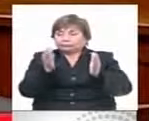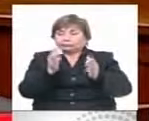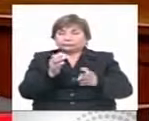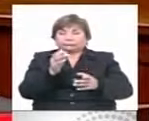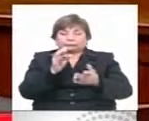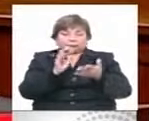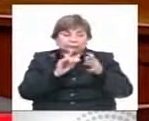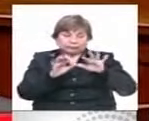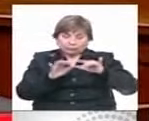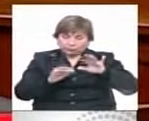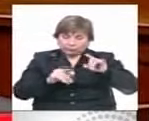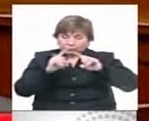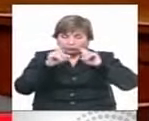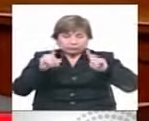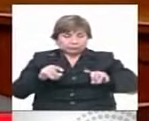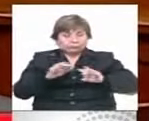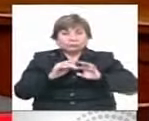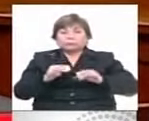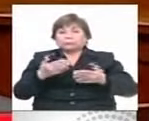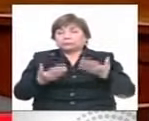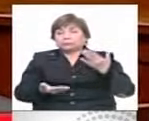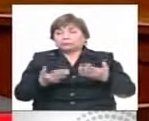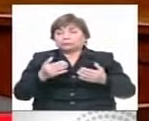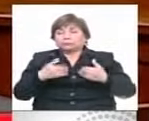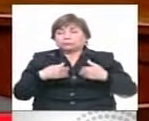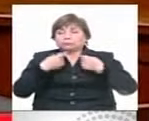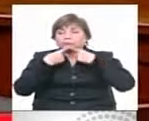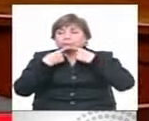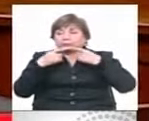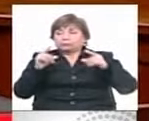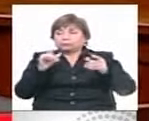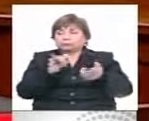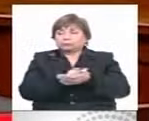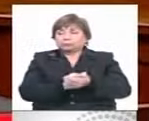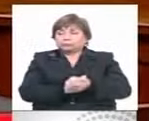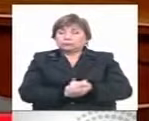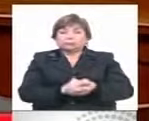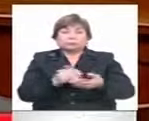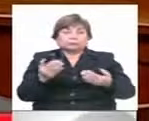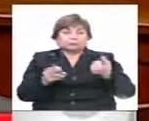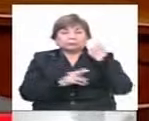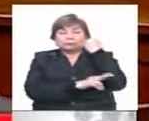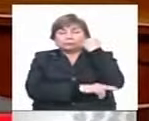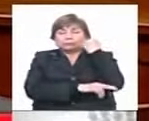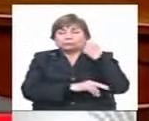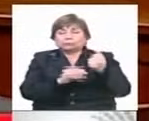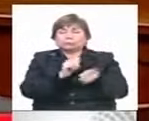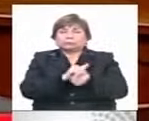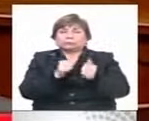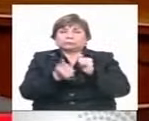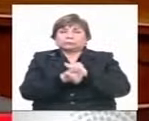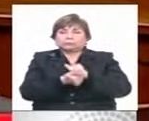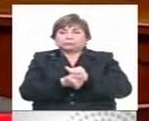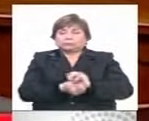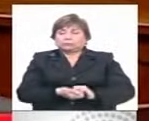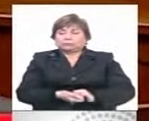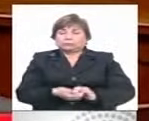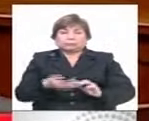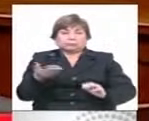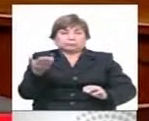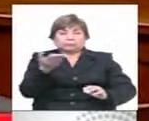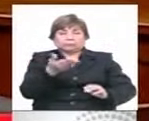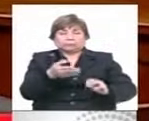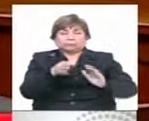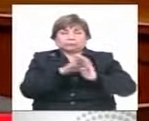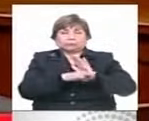digital, para lo cual promulgaremos la Política Nacional de Transformación Digital. Ello bajo el